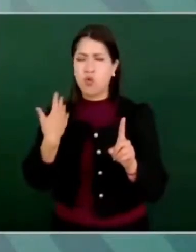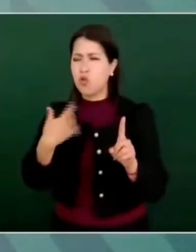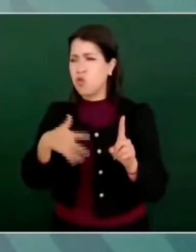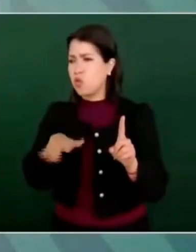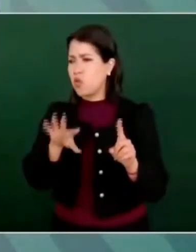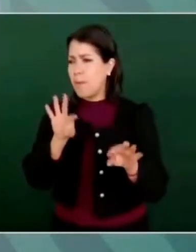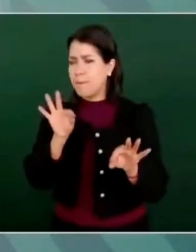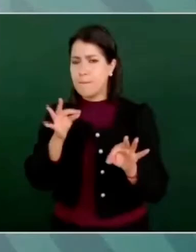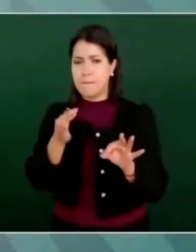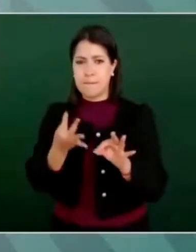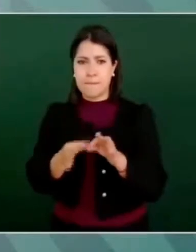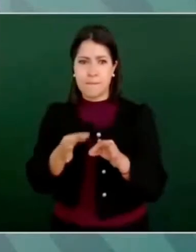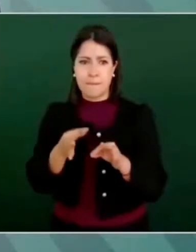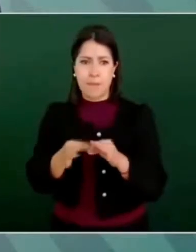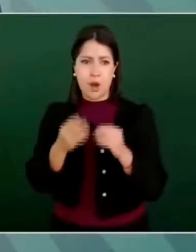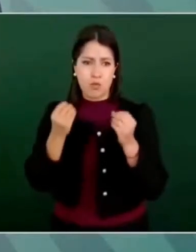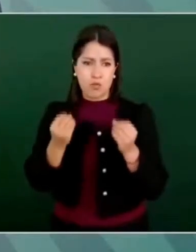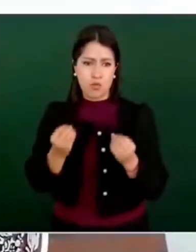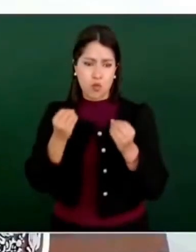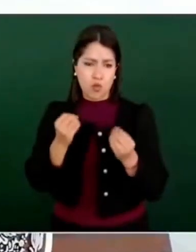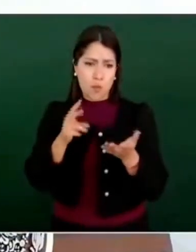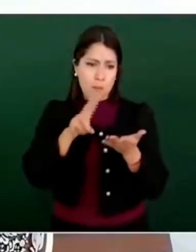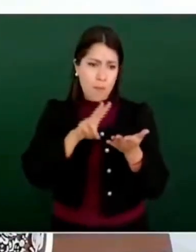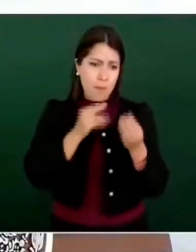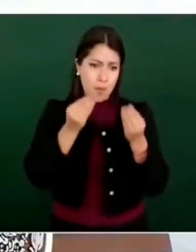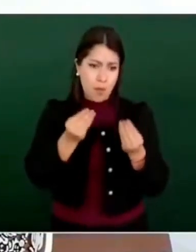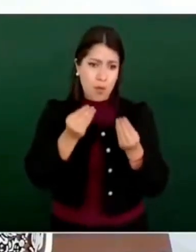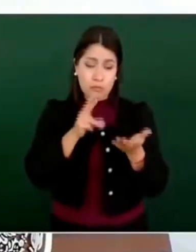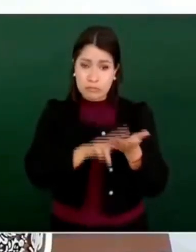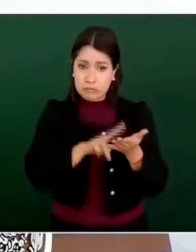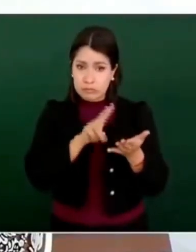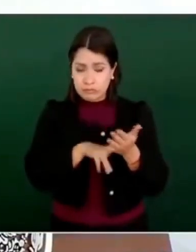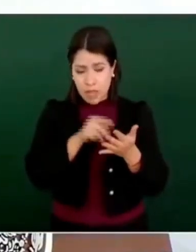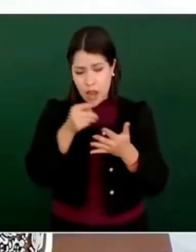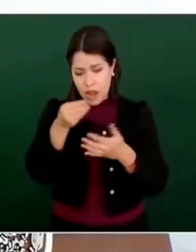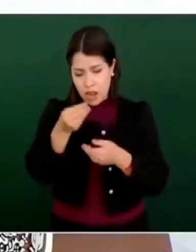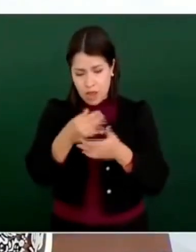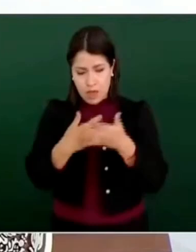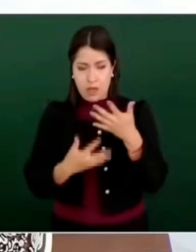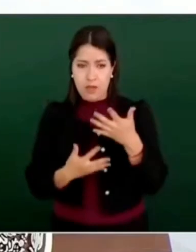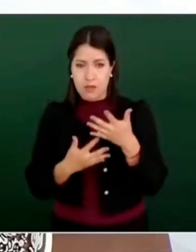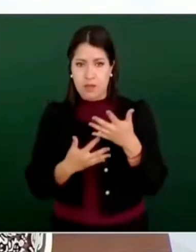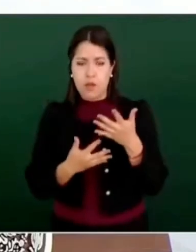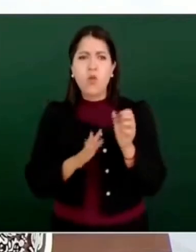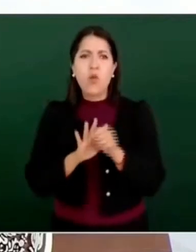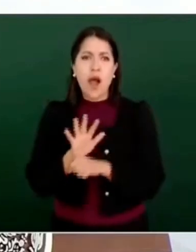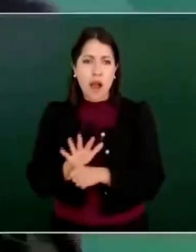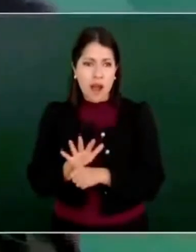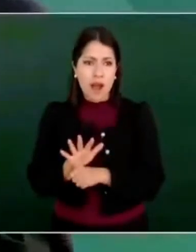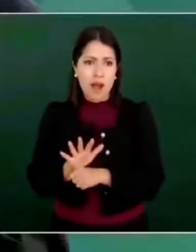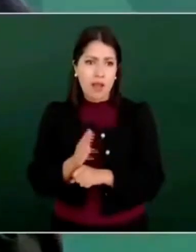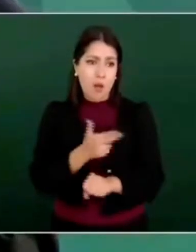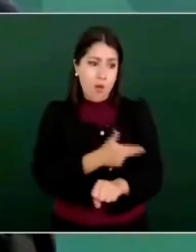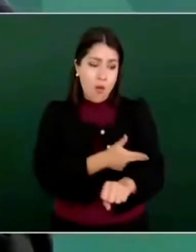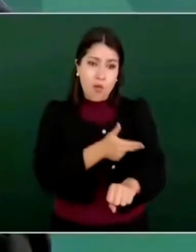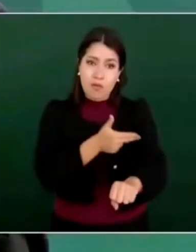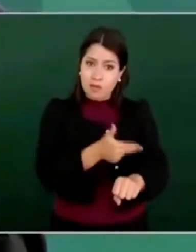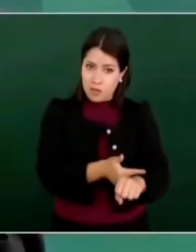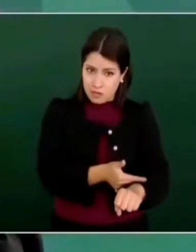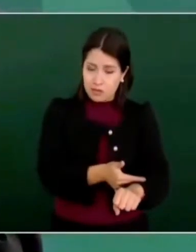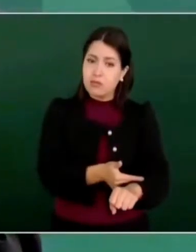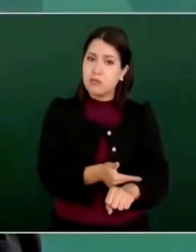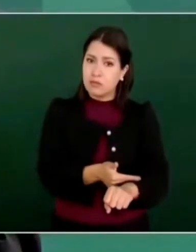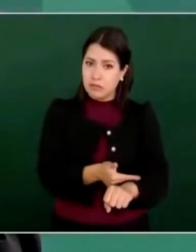muchas virtudes. ¿Cuáles son esas virtudes? Era honesto,